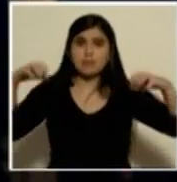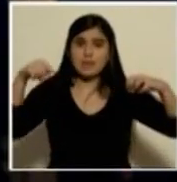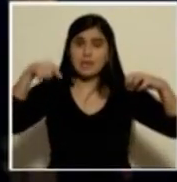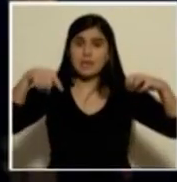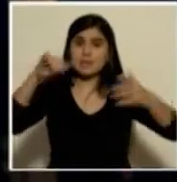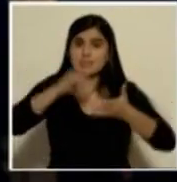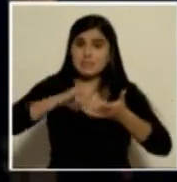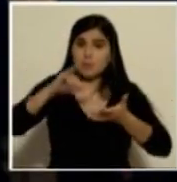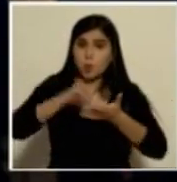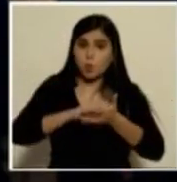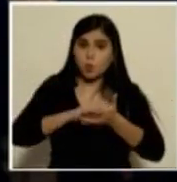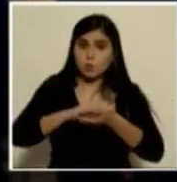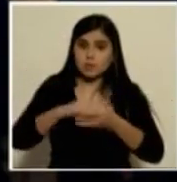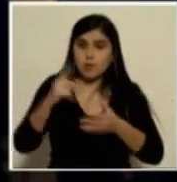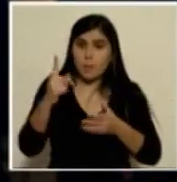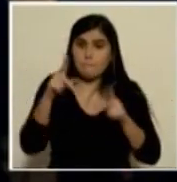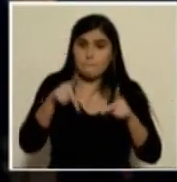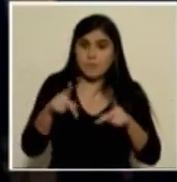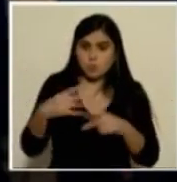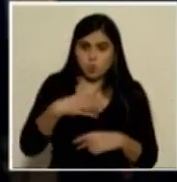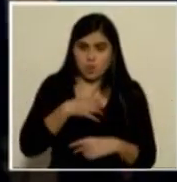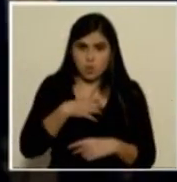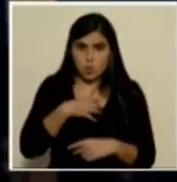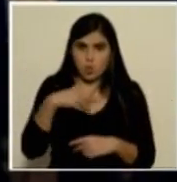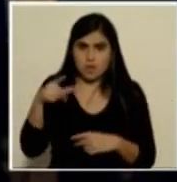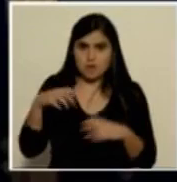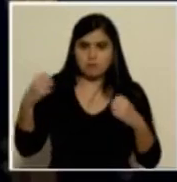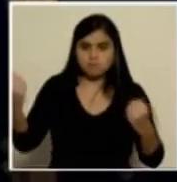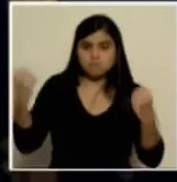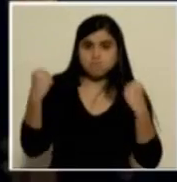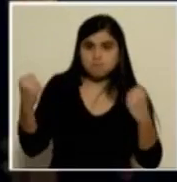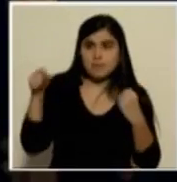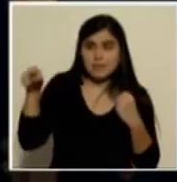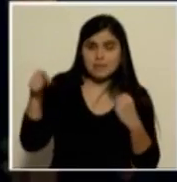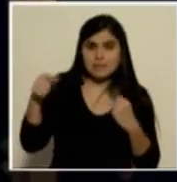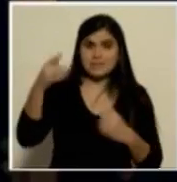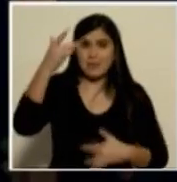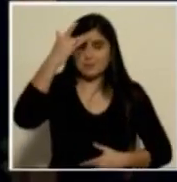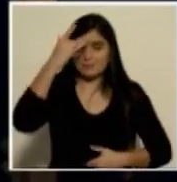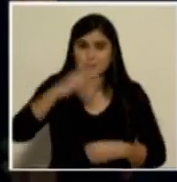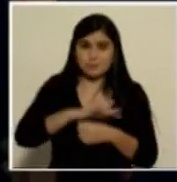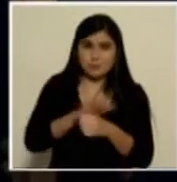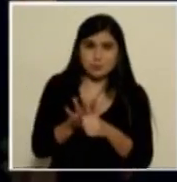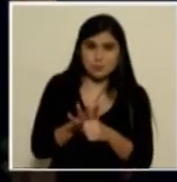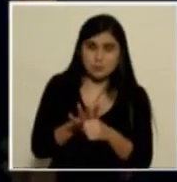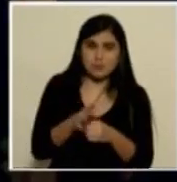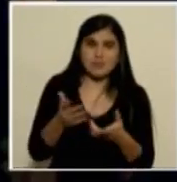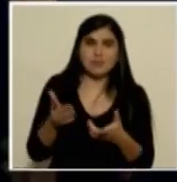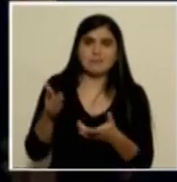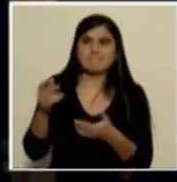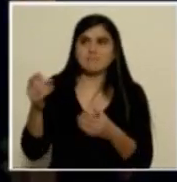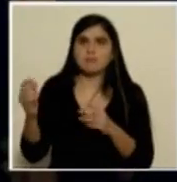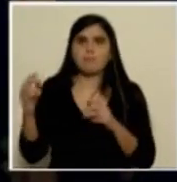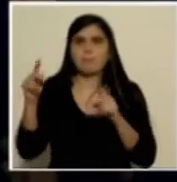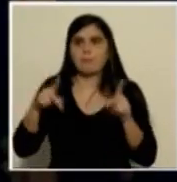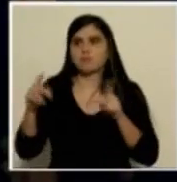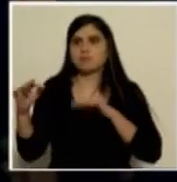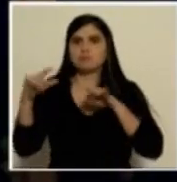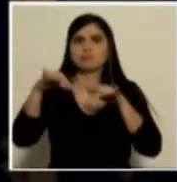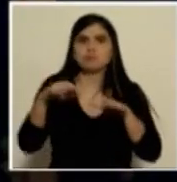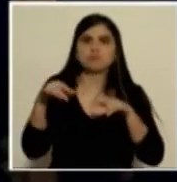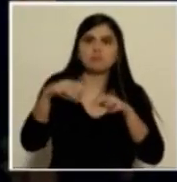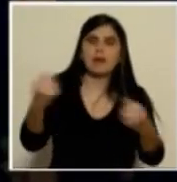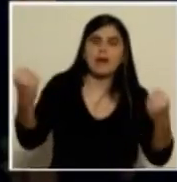dueño del gimnasio y contactaron a 150 personas que eran clientes del local. Algunos de ellos, por lo menos hasta la fecha,